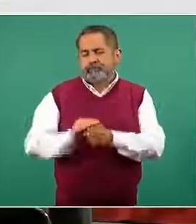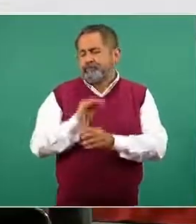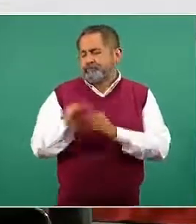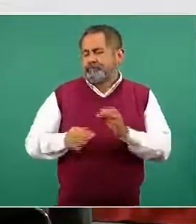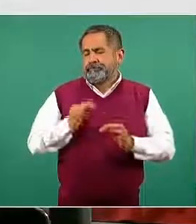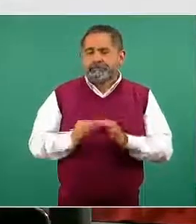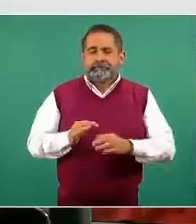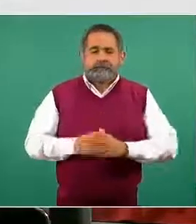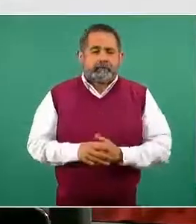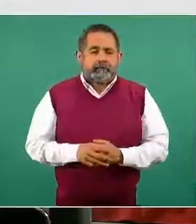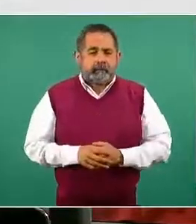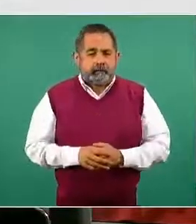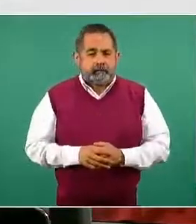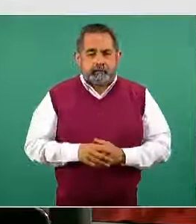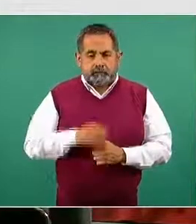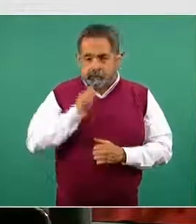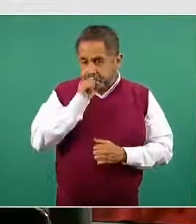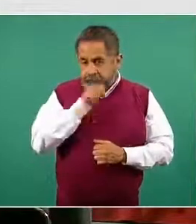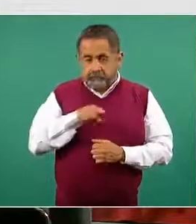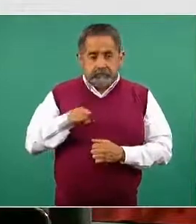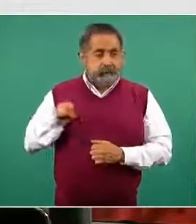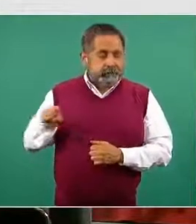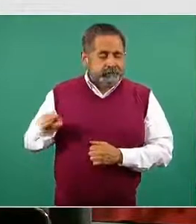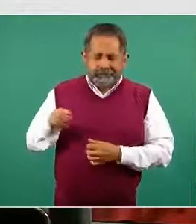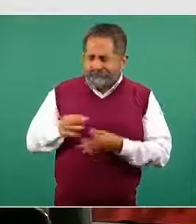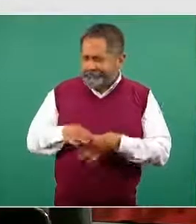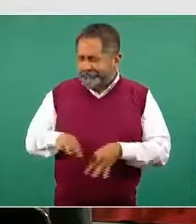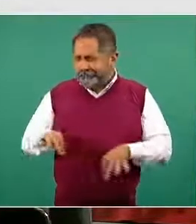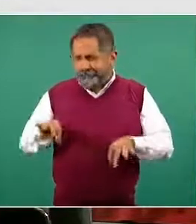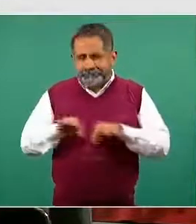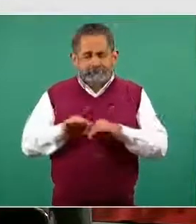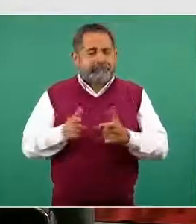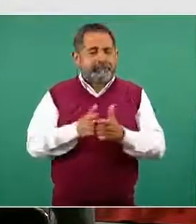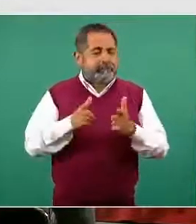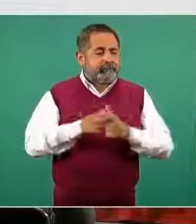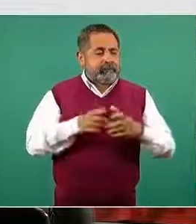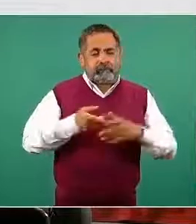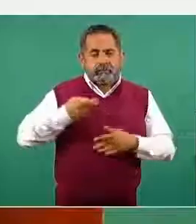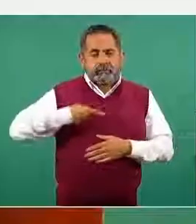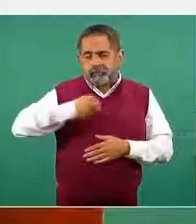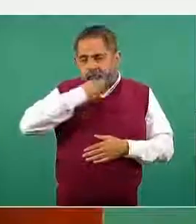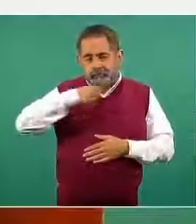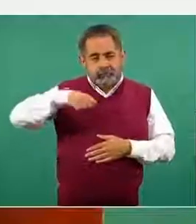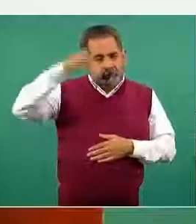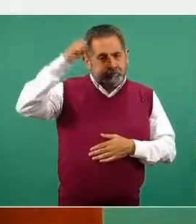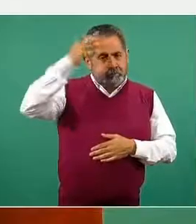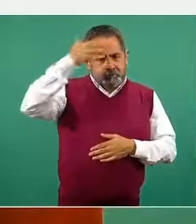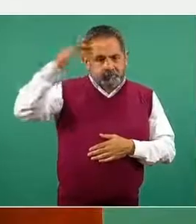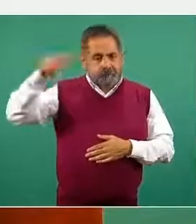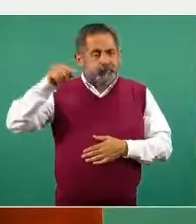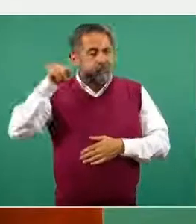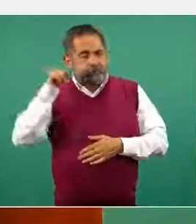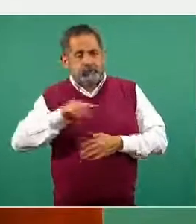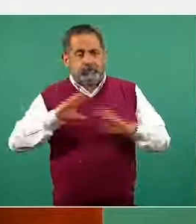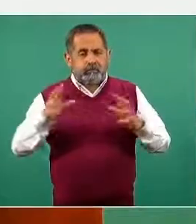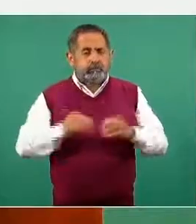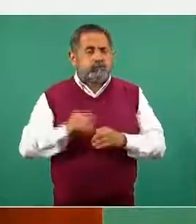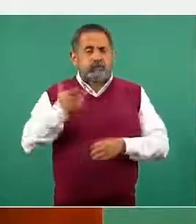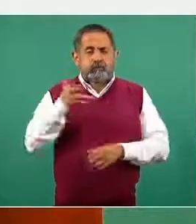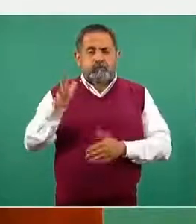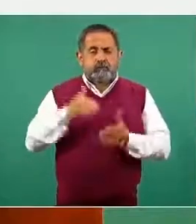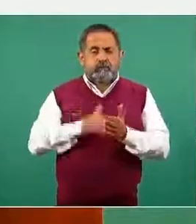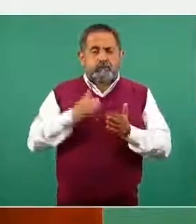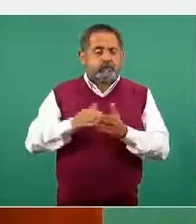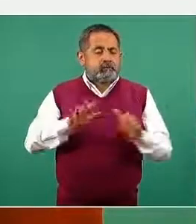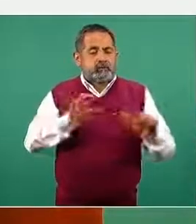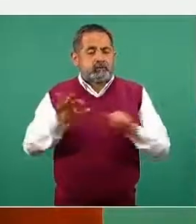completo. Y este importantísimo también grupo de edad de personas adultas mayores, un total de